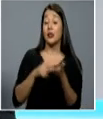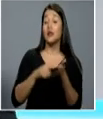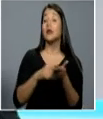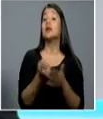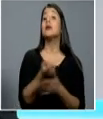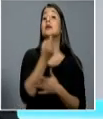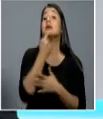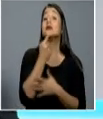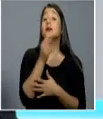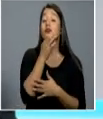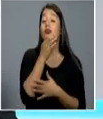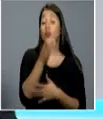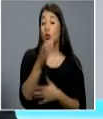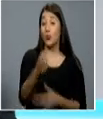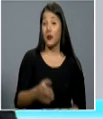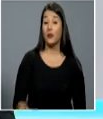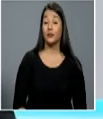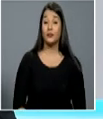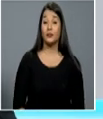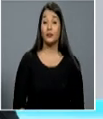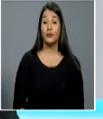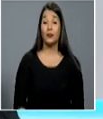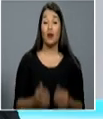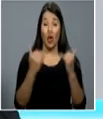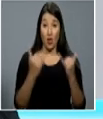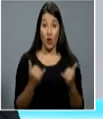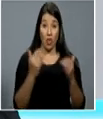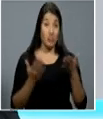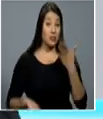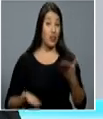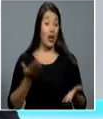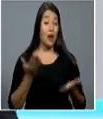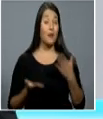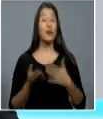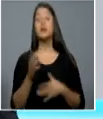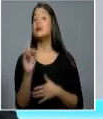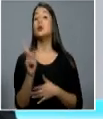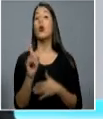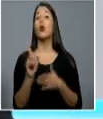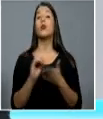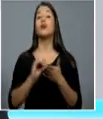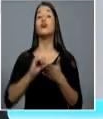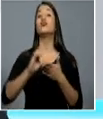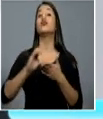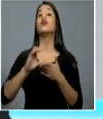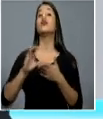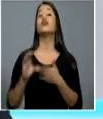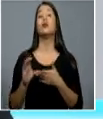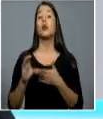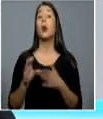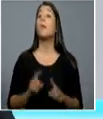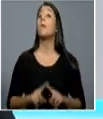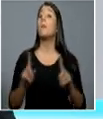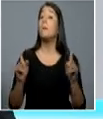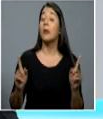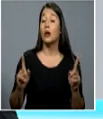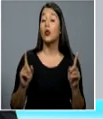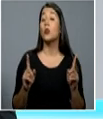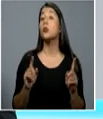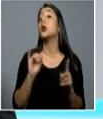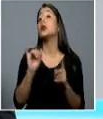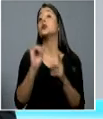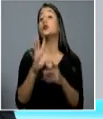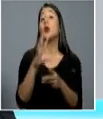que se recomiendan en el embarazo. En este caso, tal vez no se ha incrementado la tasa por casos como este, pero Sí. es